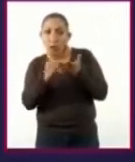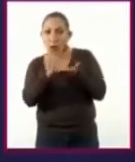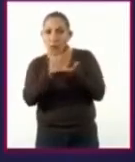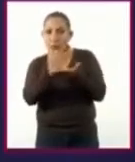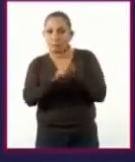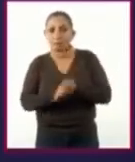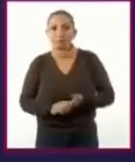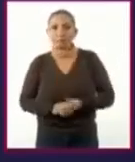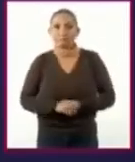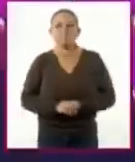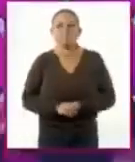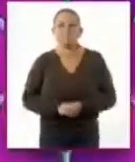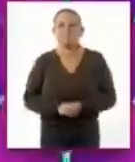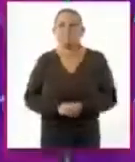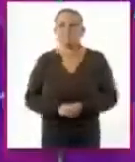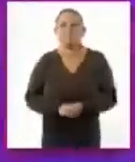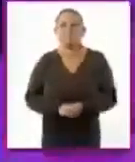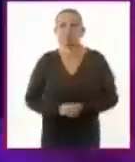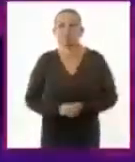cuaderno.